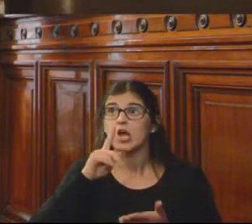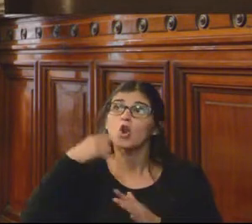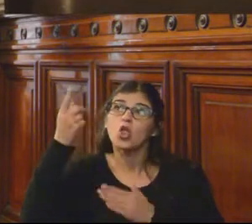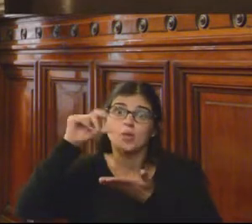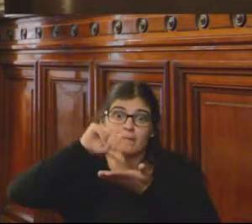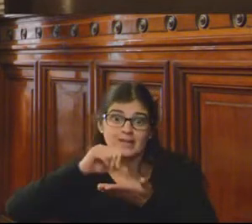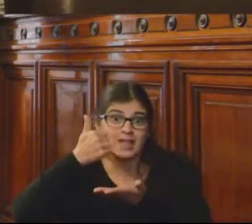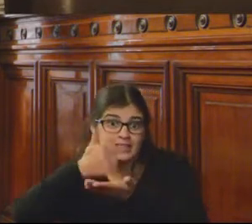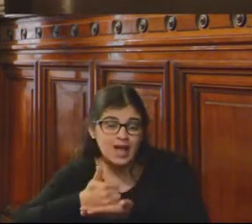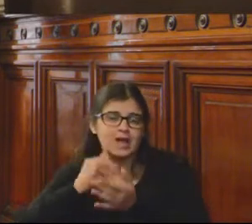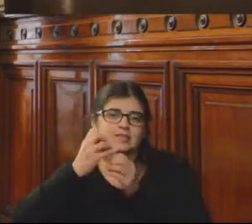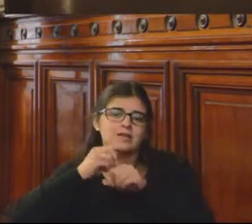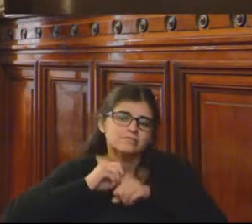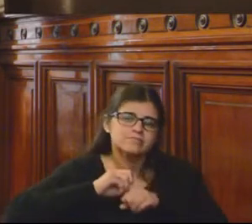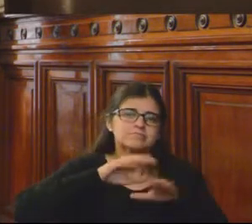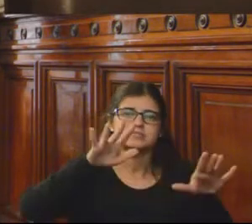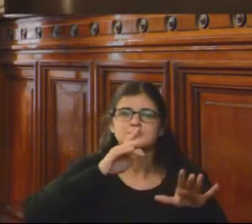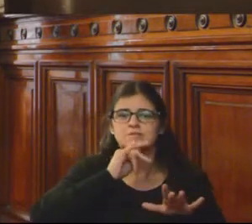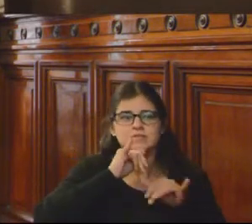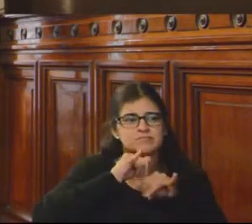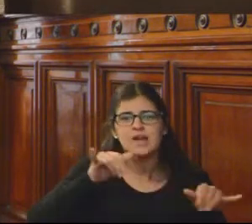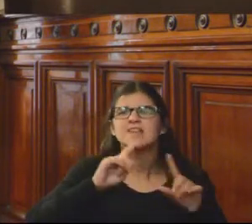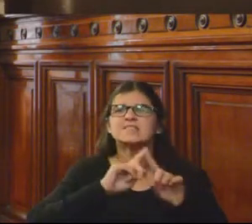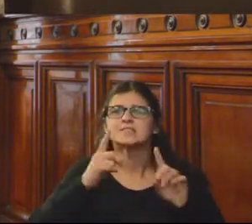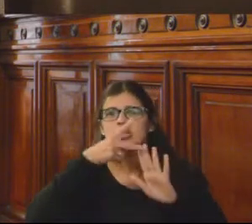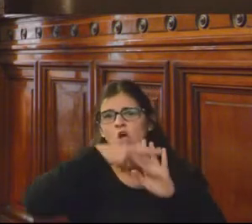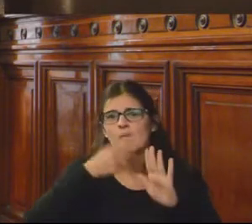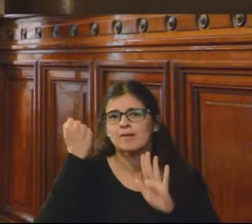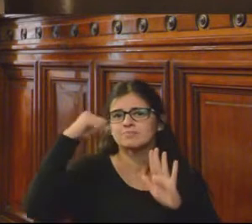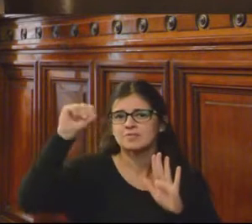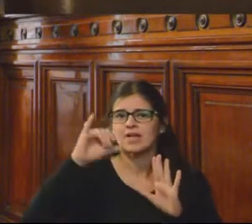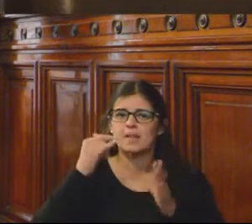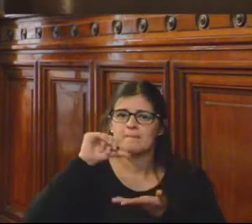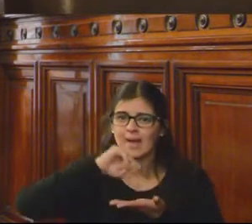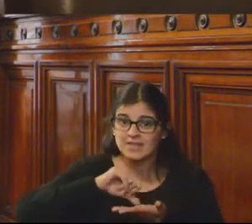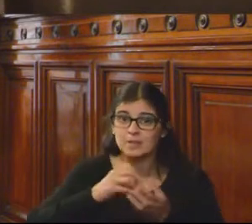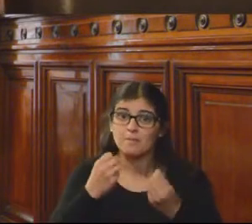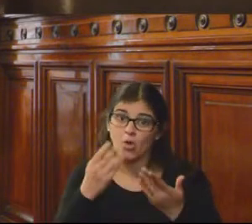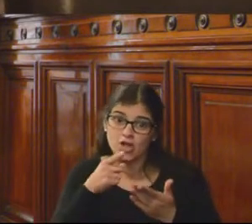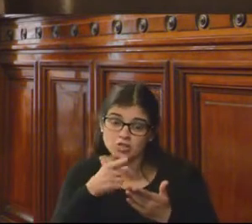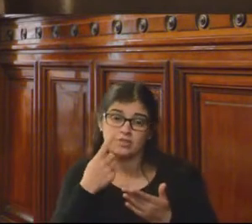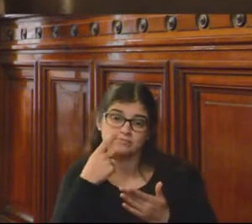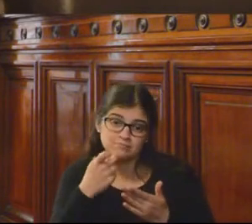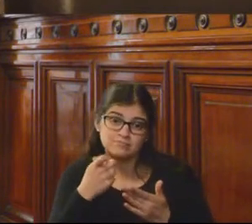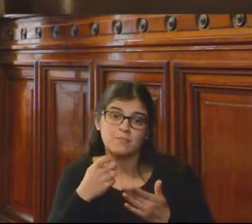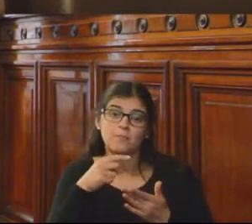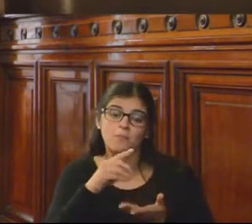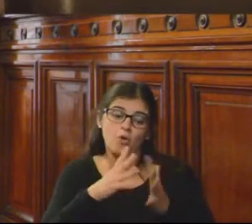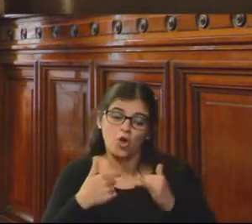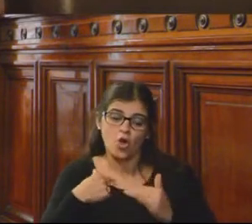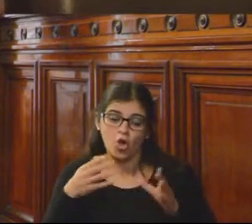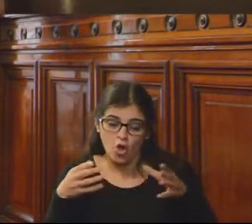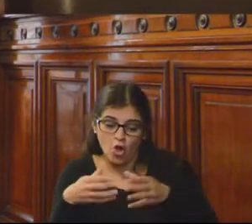extranjero, transmitían vulnerando las normas de nuestro país y por eso fueron sujetos a medidas por parte de nuestro